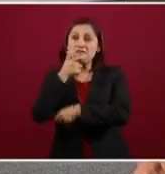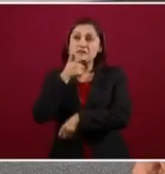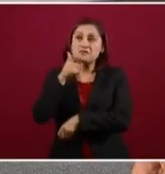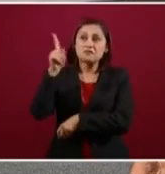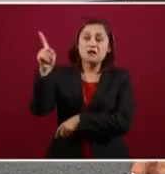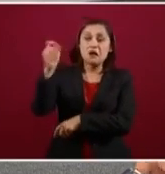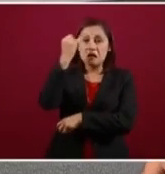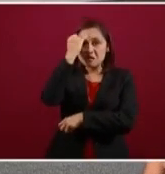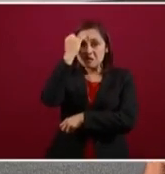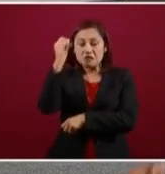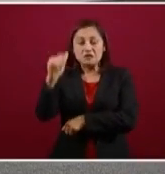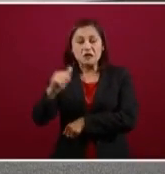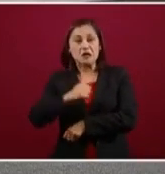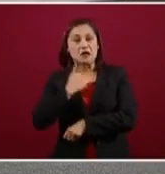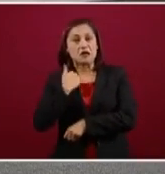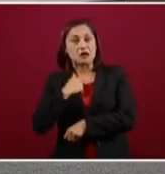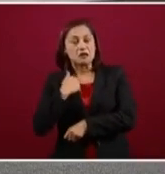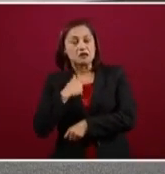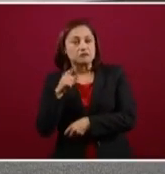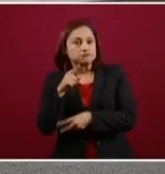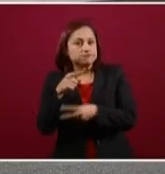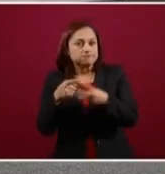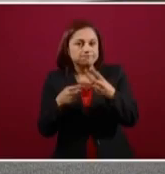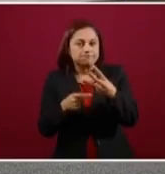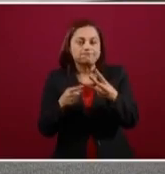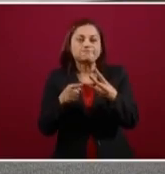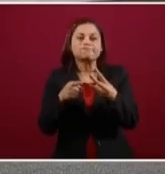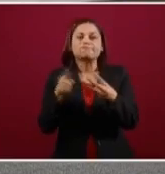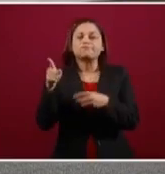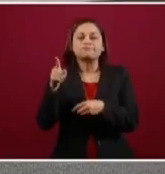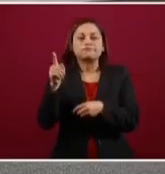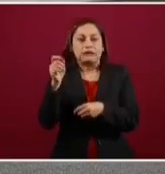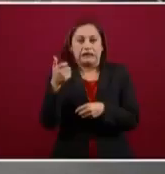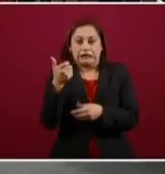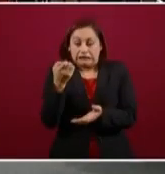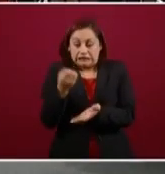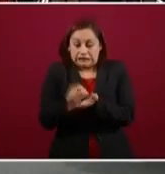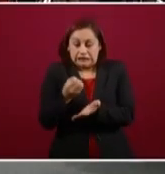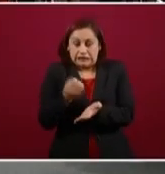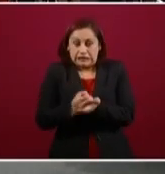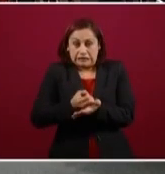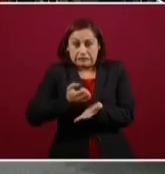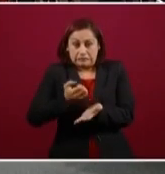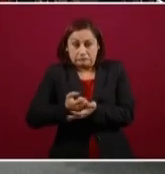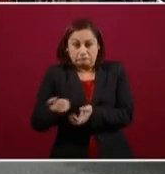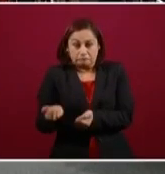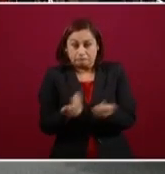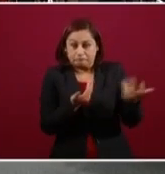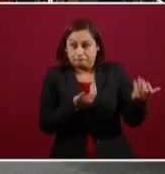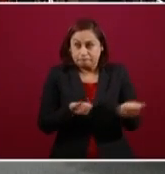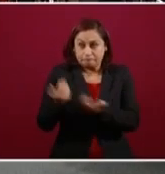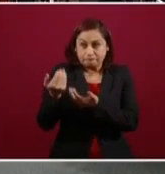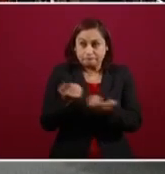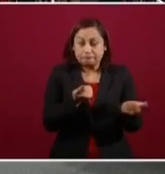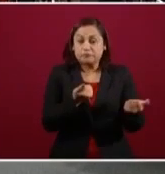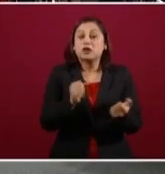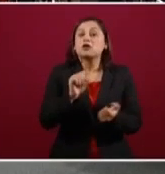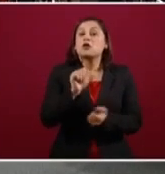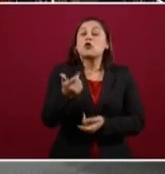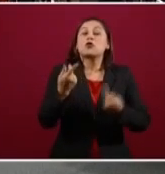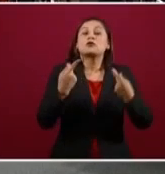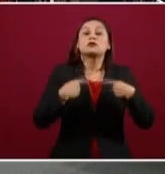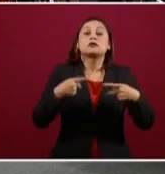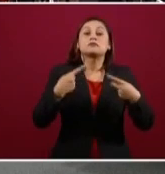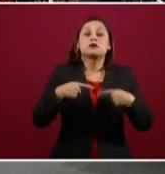Canadá. Y no solamente esas riquezas minerales, sino también el talento mexicano. Quizás más de 1 millón